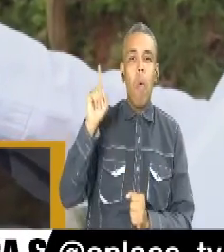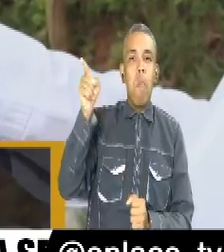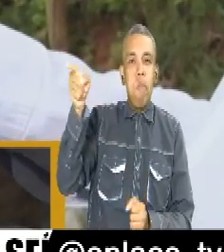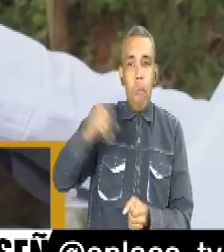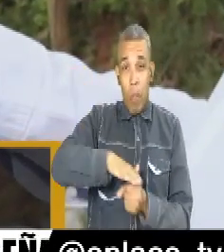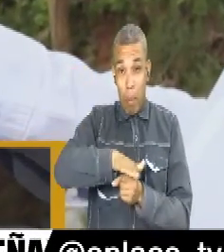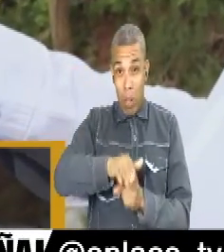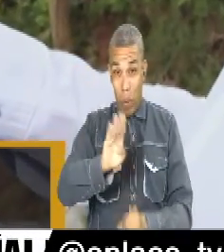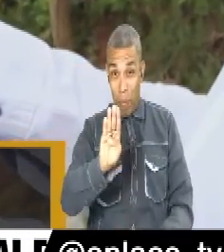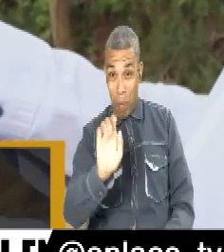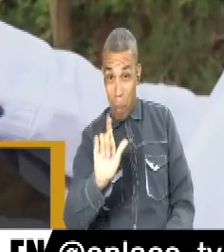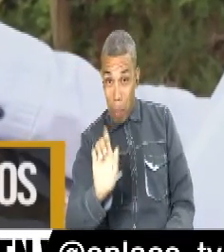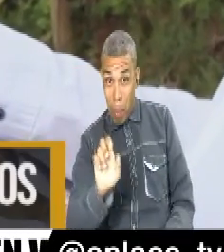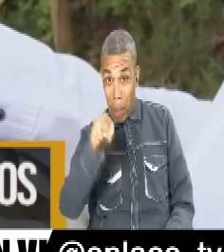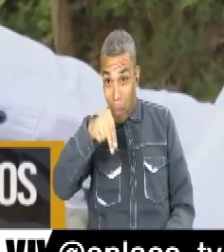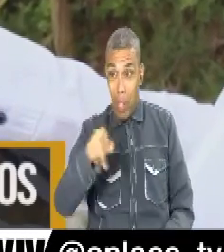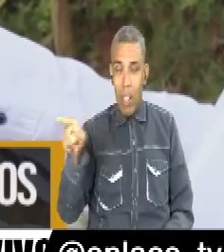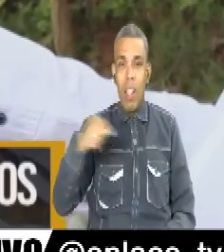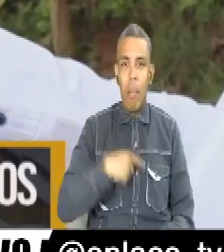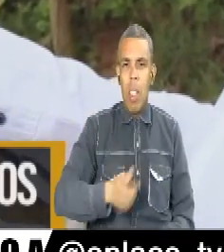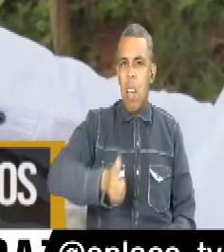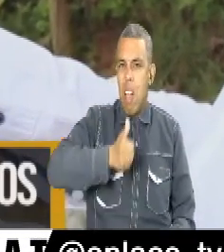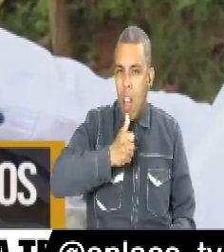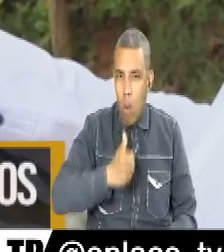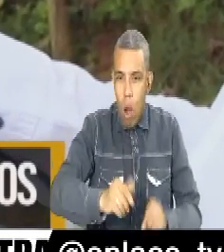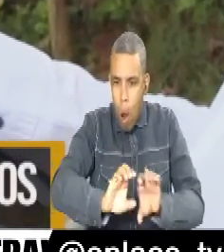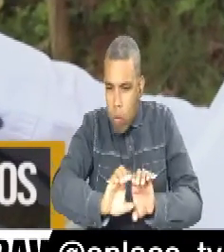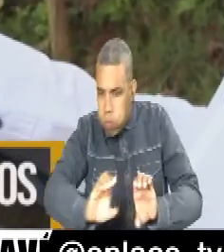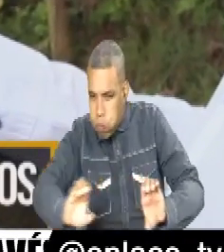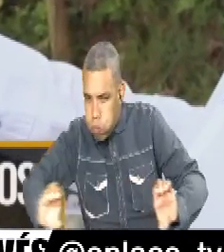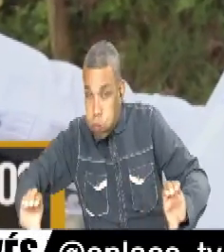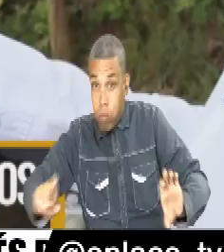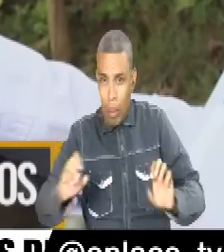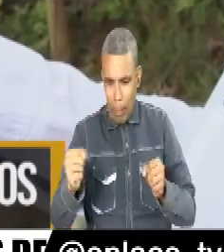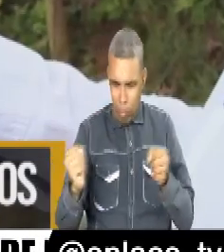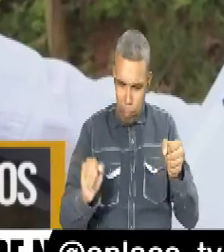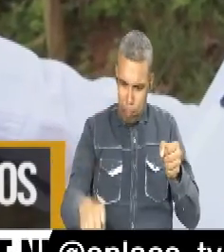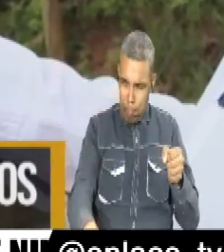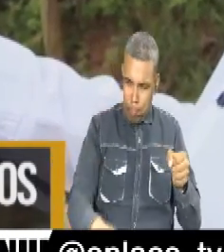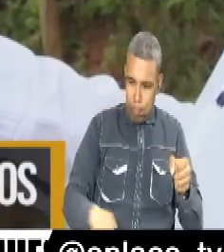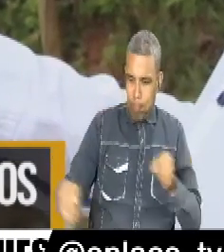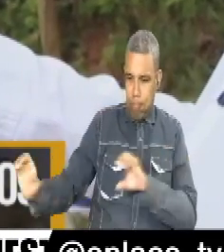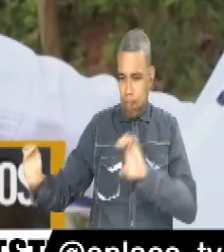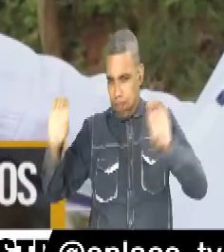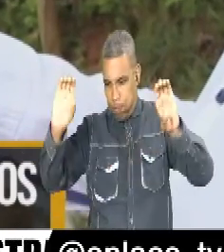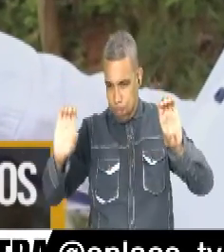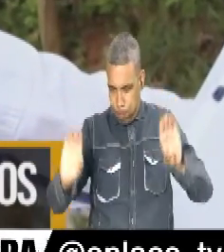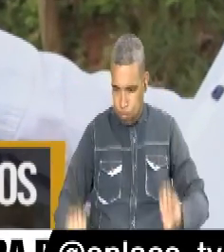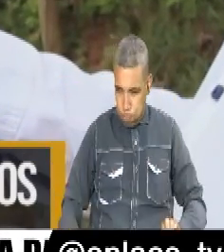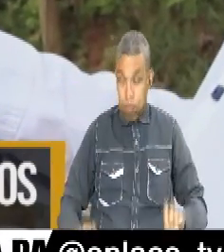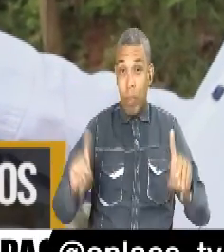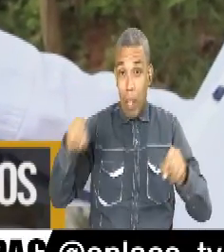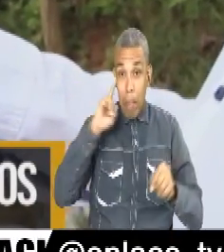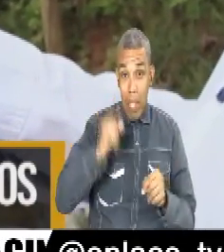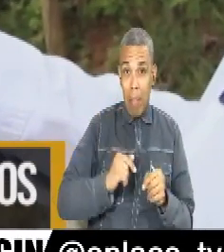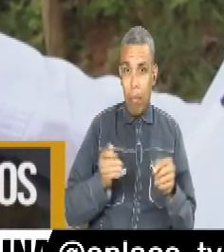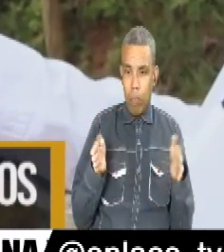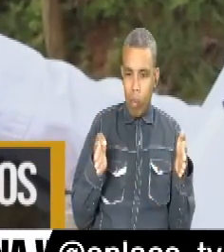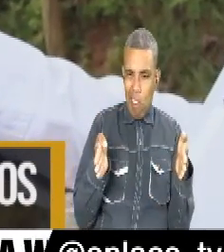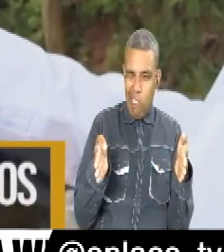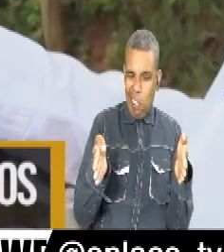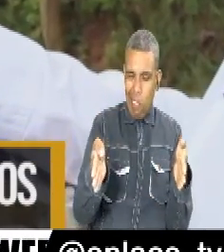estamos también trabajando el tema de las aguas lluvias, y posteriormente vamos a realizar la pavimentación, que también está incluido dentro del programa